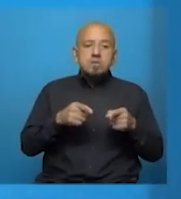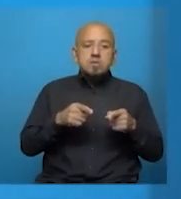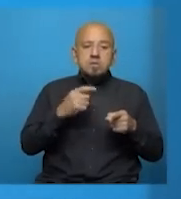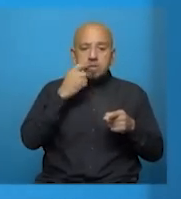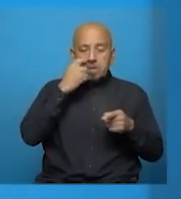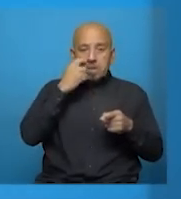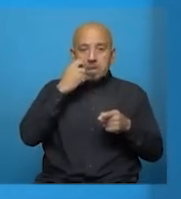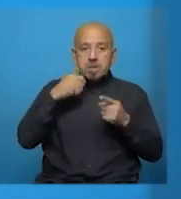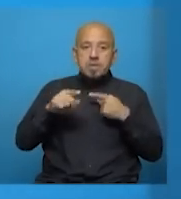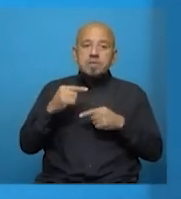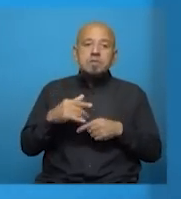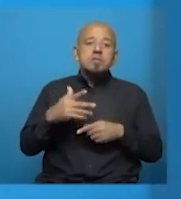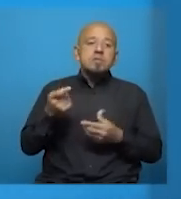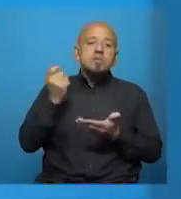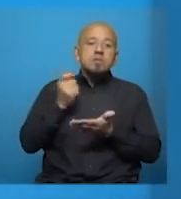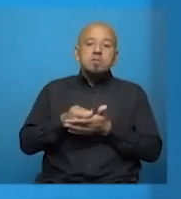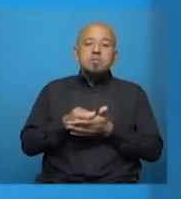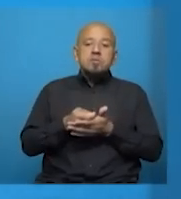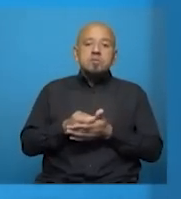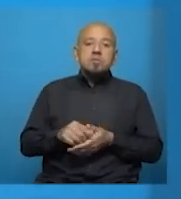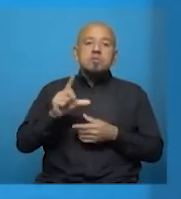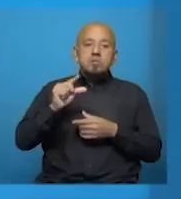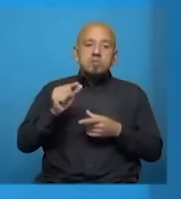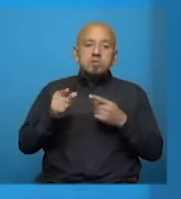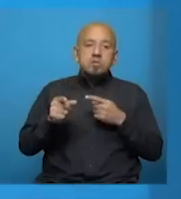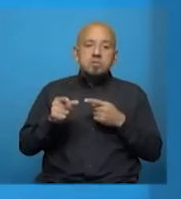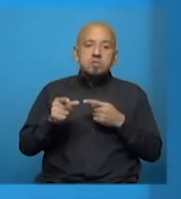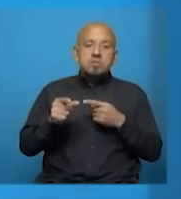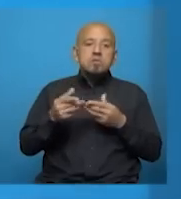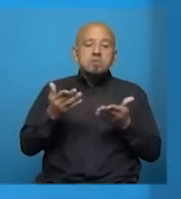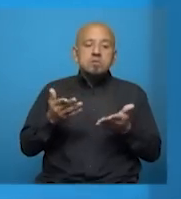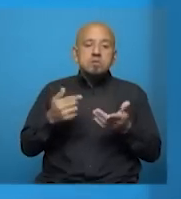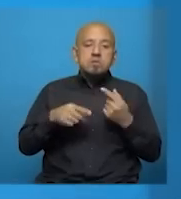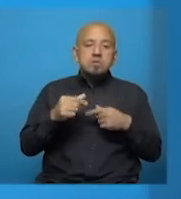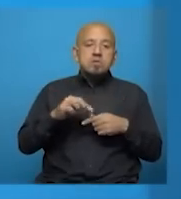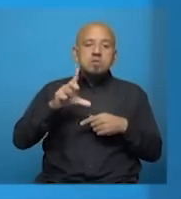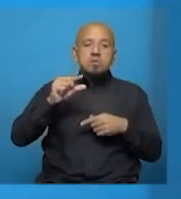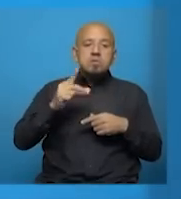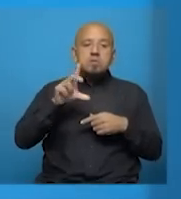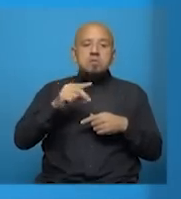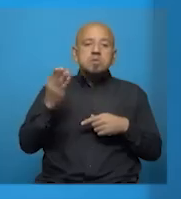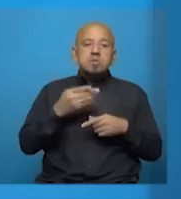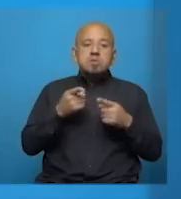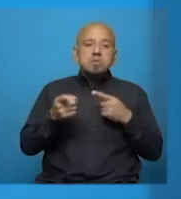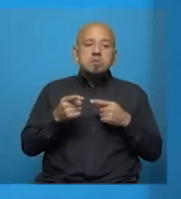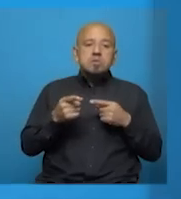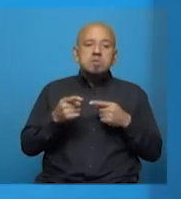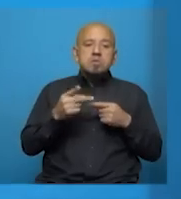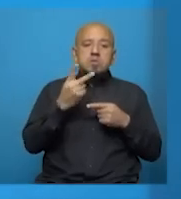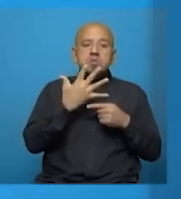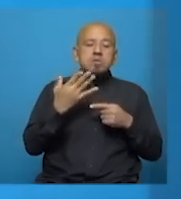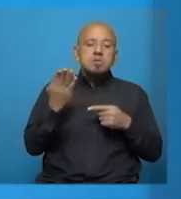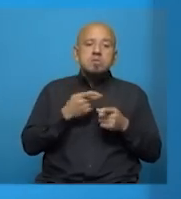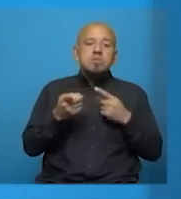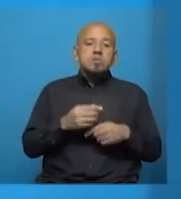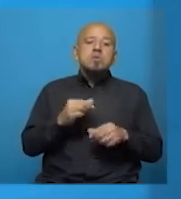dinero que hoy van a dejar de pagar muy pocas personas, menos del 30%, te diría que menos del